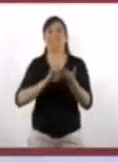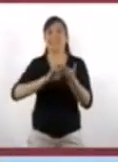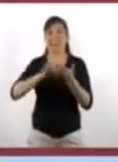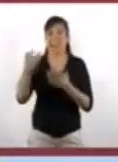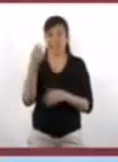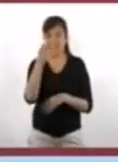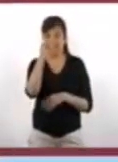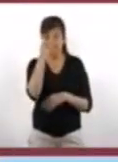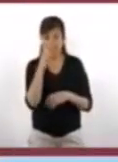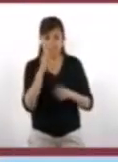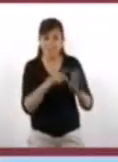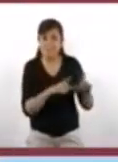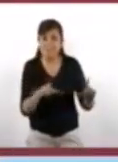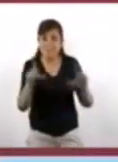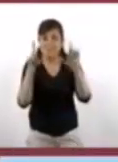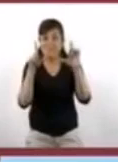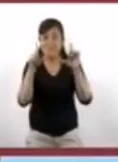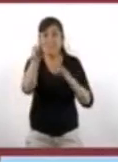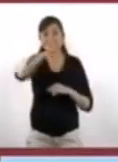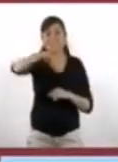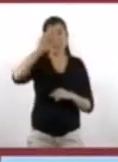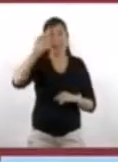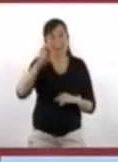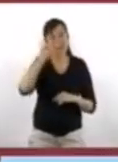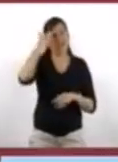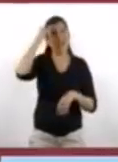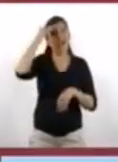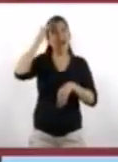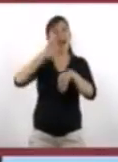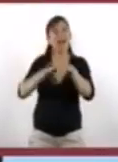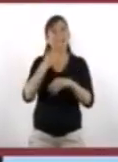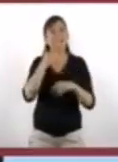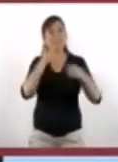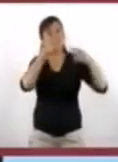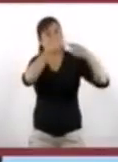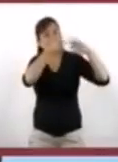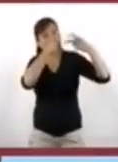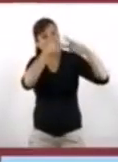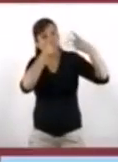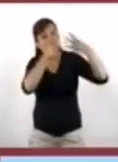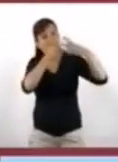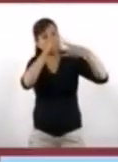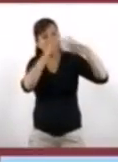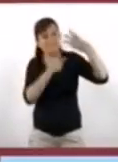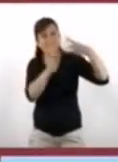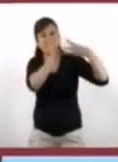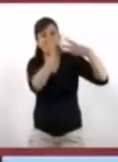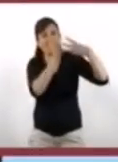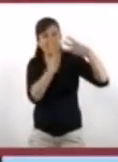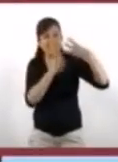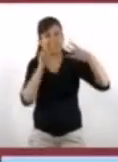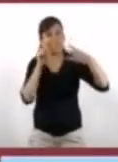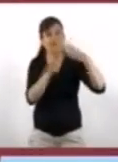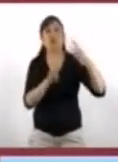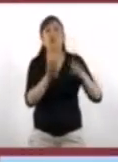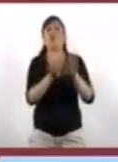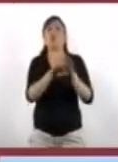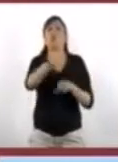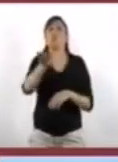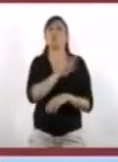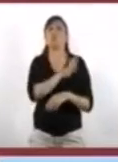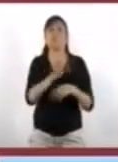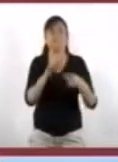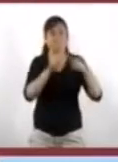Gracias a estas imágenes, creo que todos recordaron para qué sirve cada una de estas medidas y vimos cómo